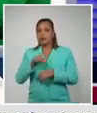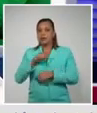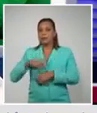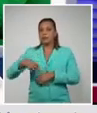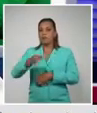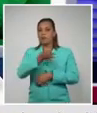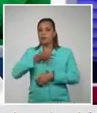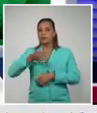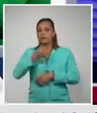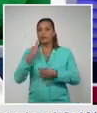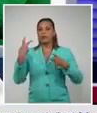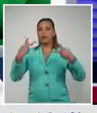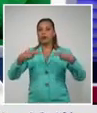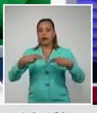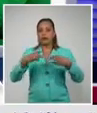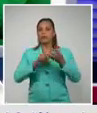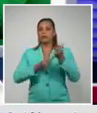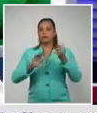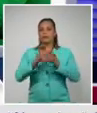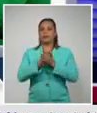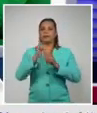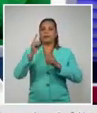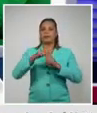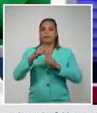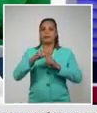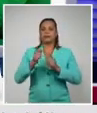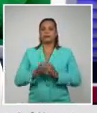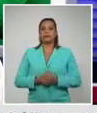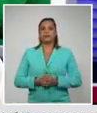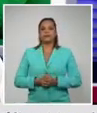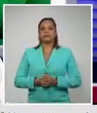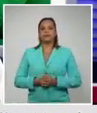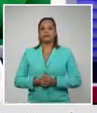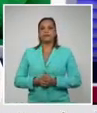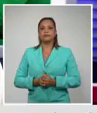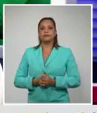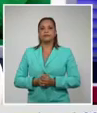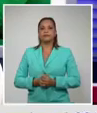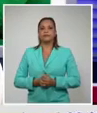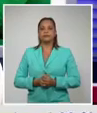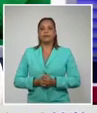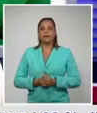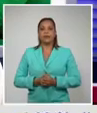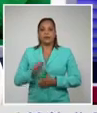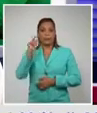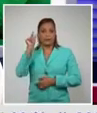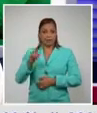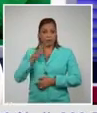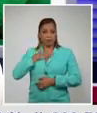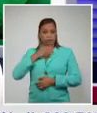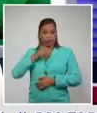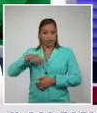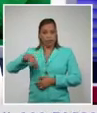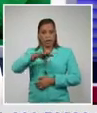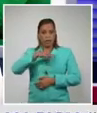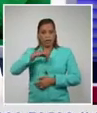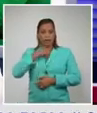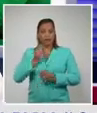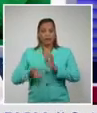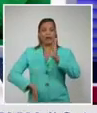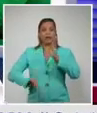de Cárdenas en esta provincia. Los casos autóctonos, la elevada cifra